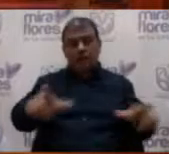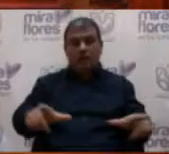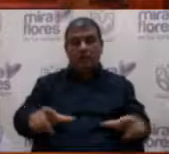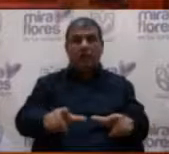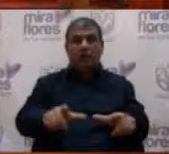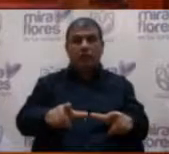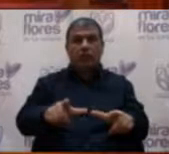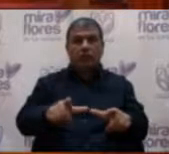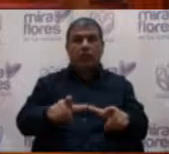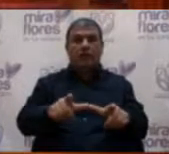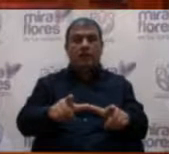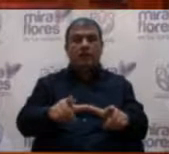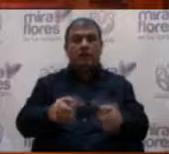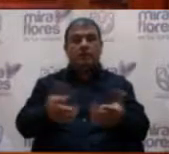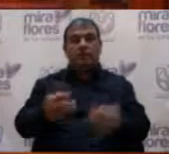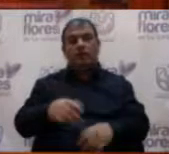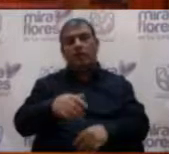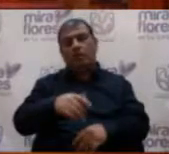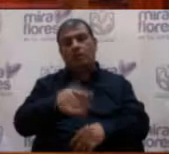que correspondía, ¿no?